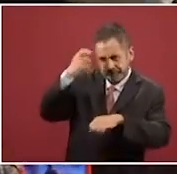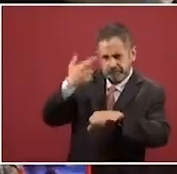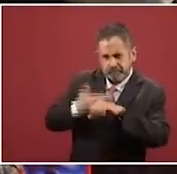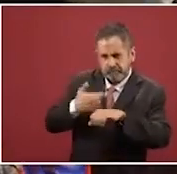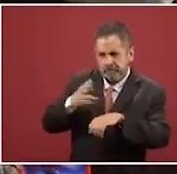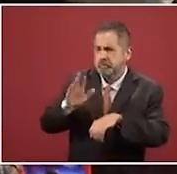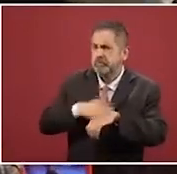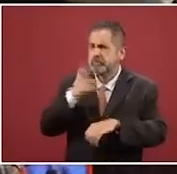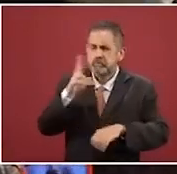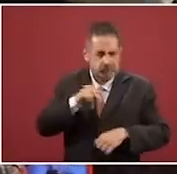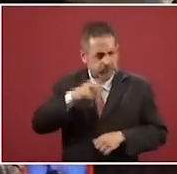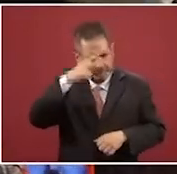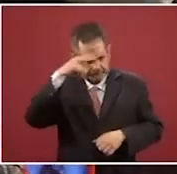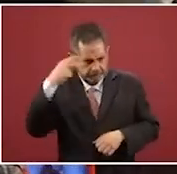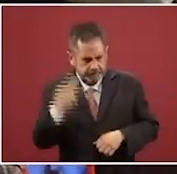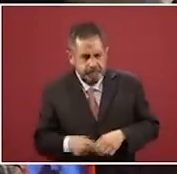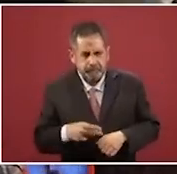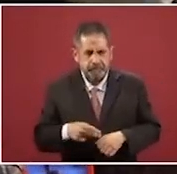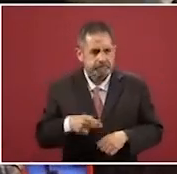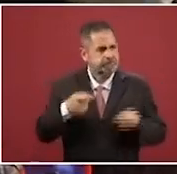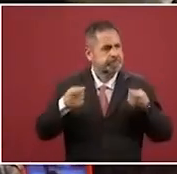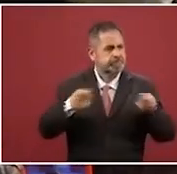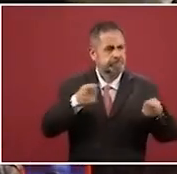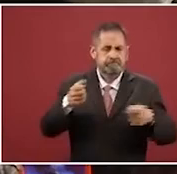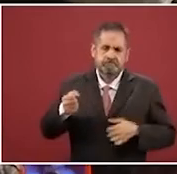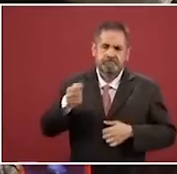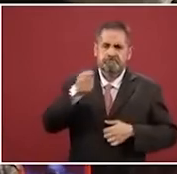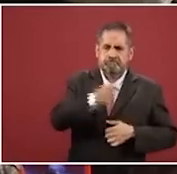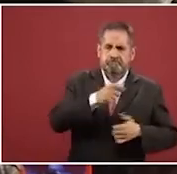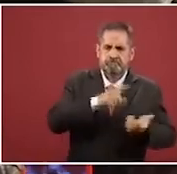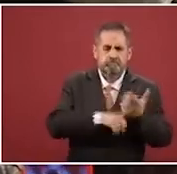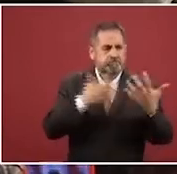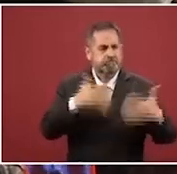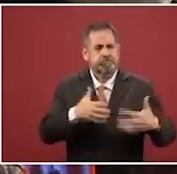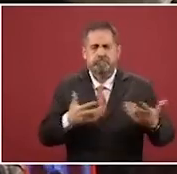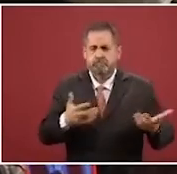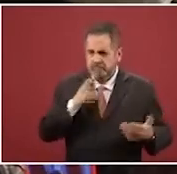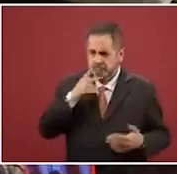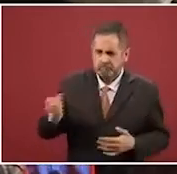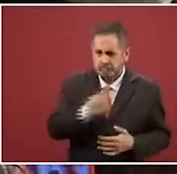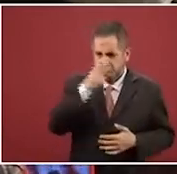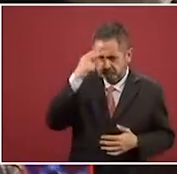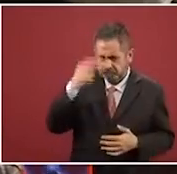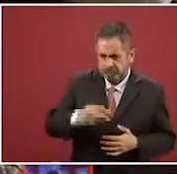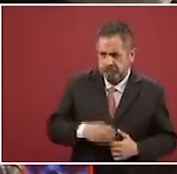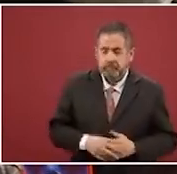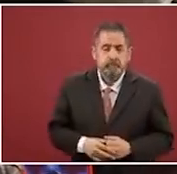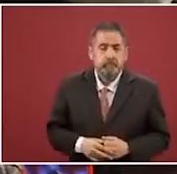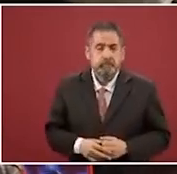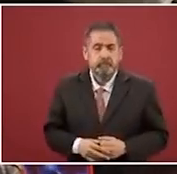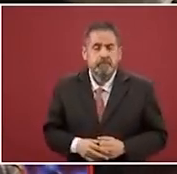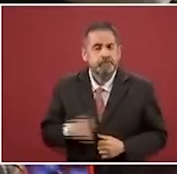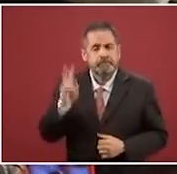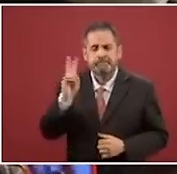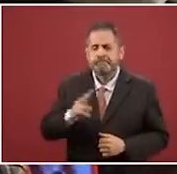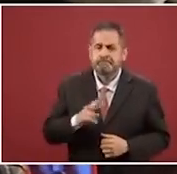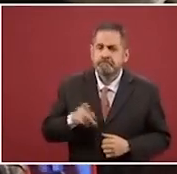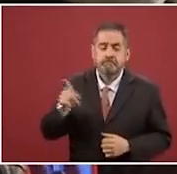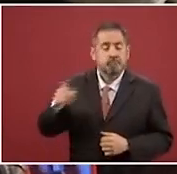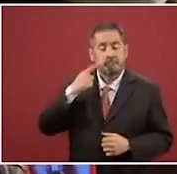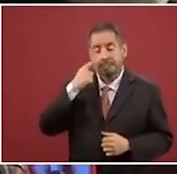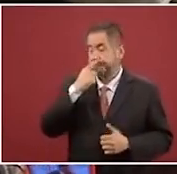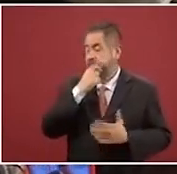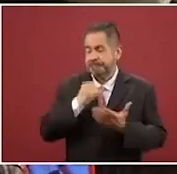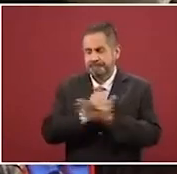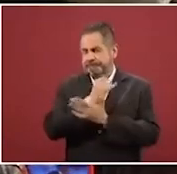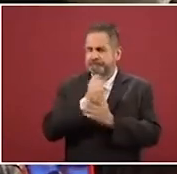qué no un mexicano, para dirigir una empresa, ¿no? Entonces, la verdad fue muy determinante y